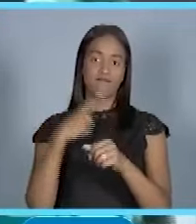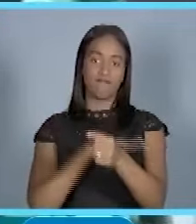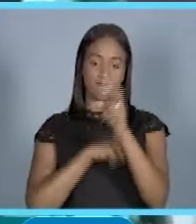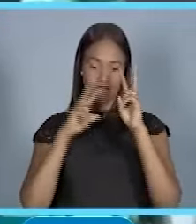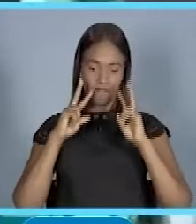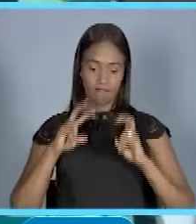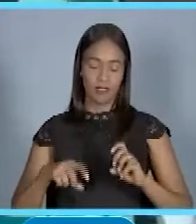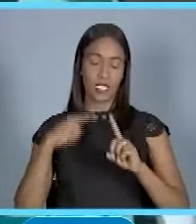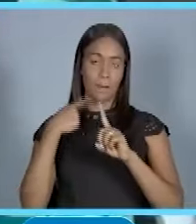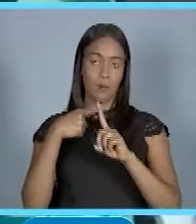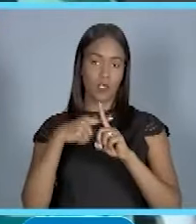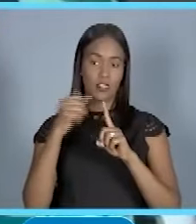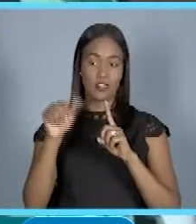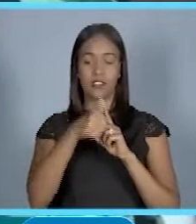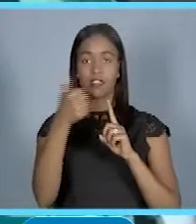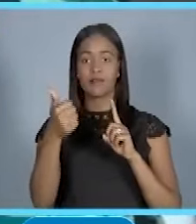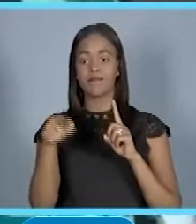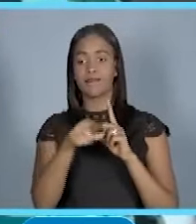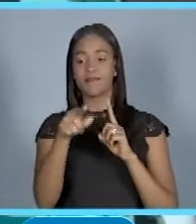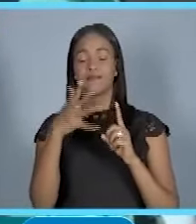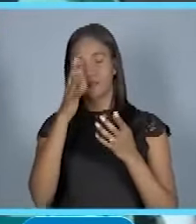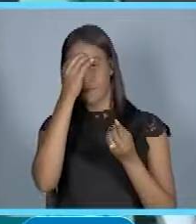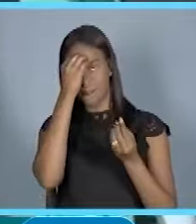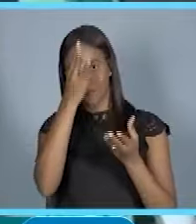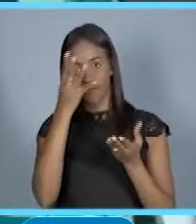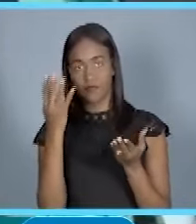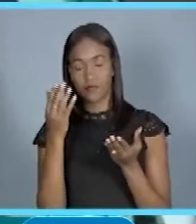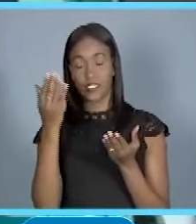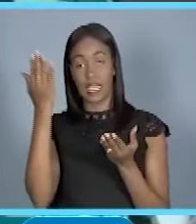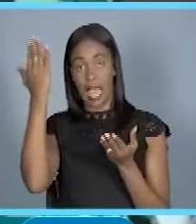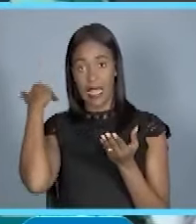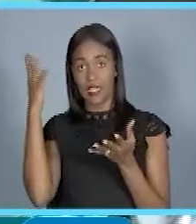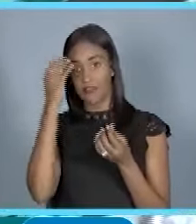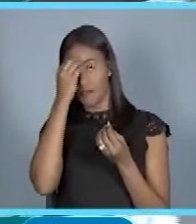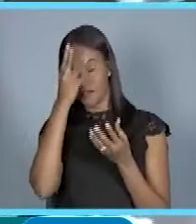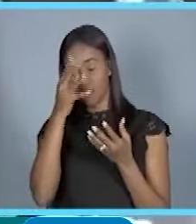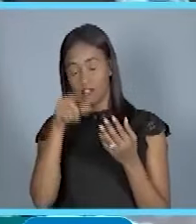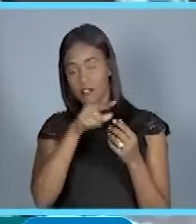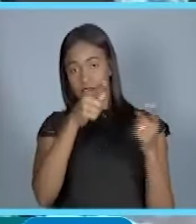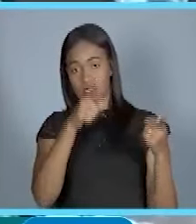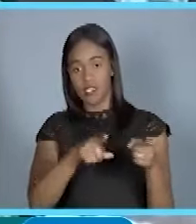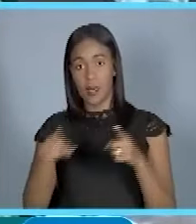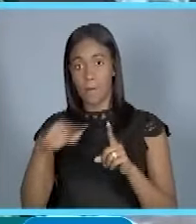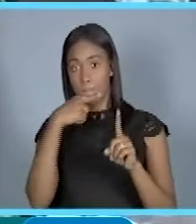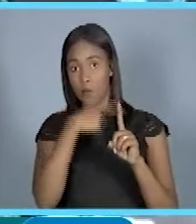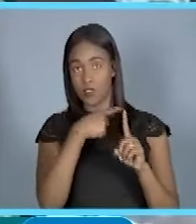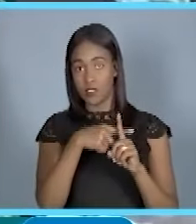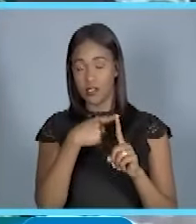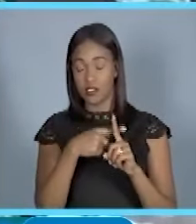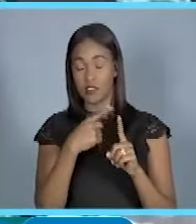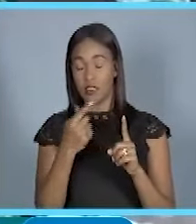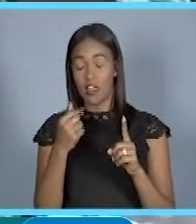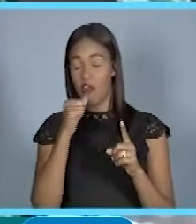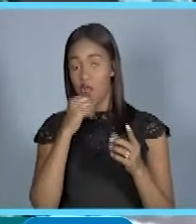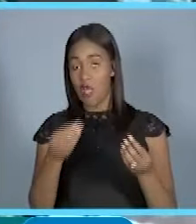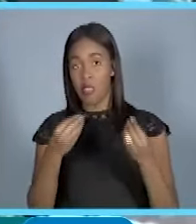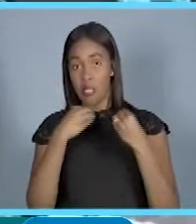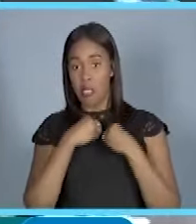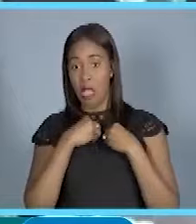antígeno positiva, de los cuales hemos dicho en otra rueda de prensa que las pruebas de antígeno positivo no nos da